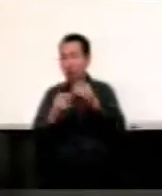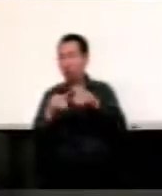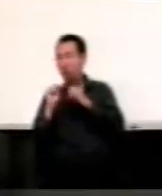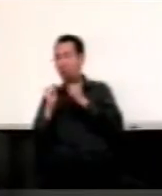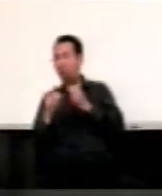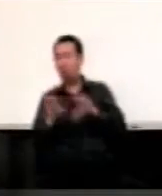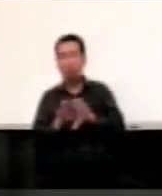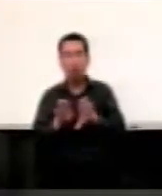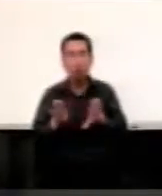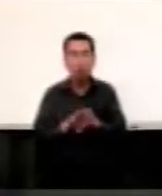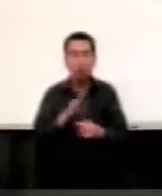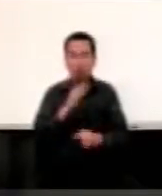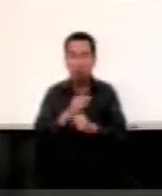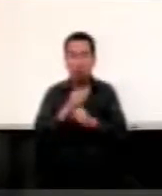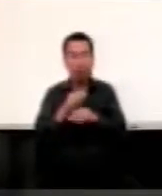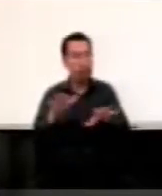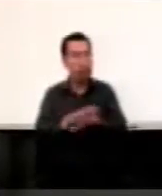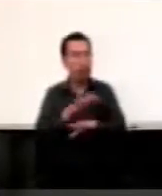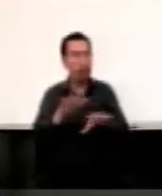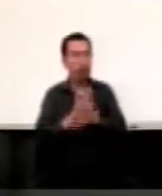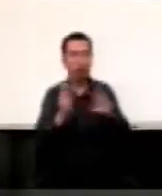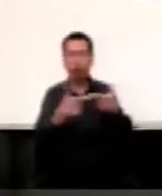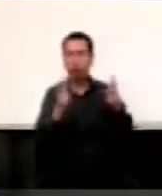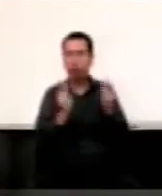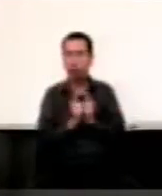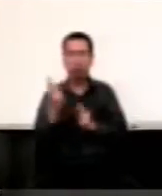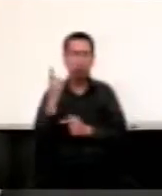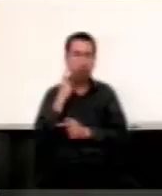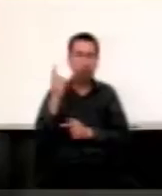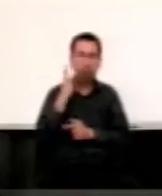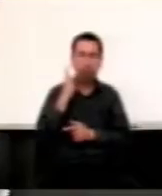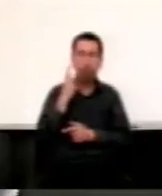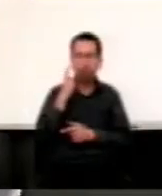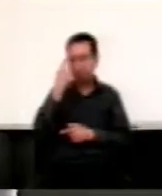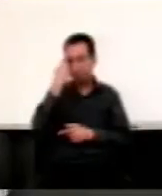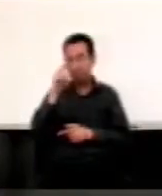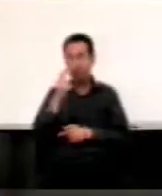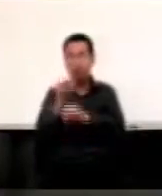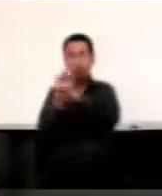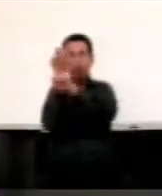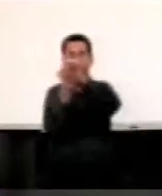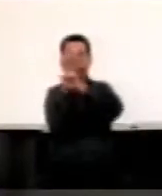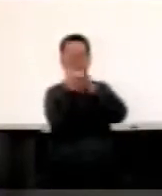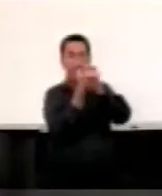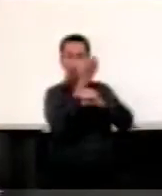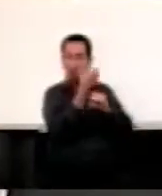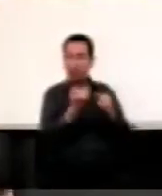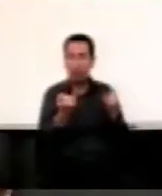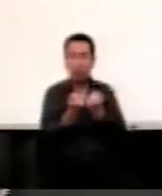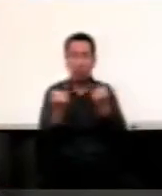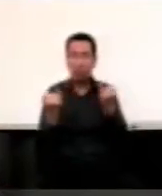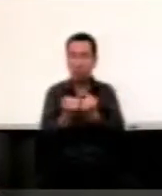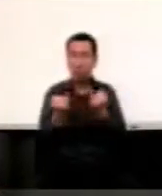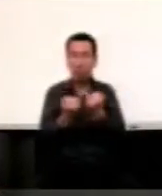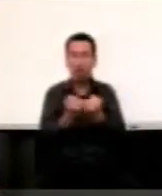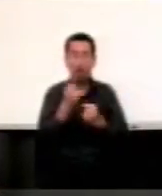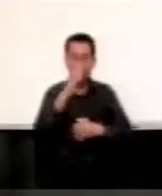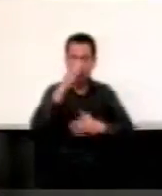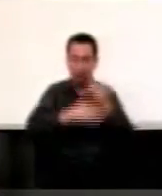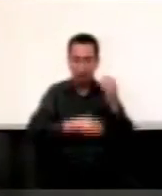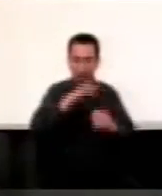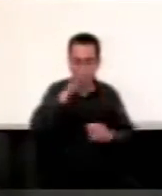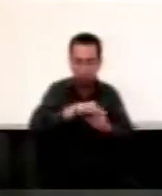la transformación de este sistema de partidos en entidades federativas, después de ciertos